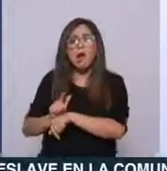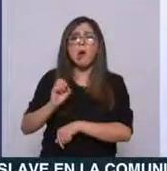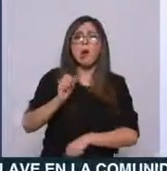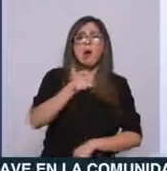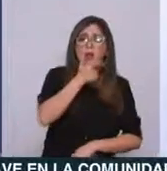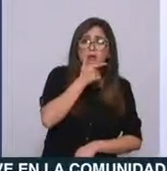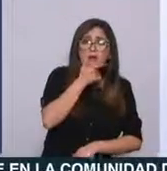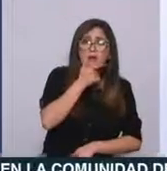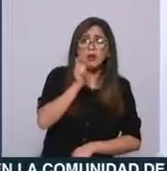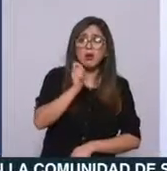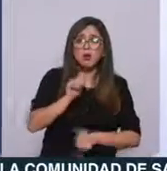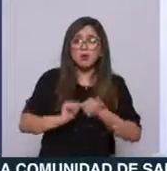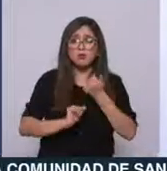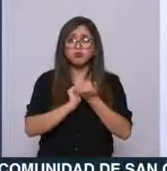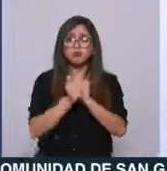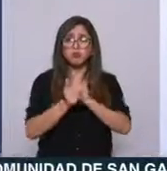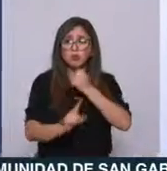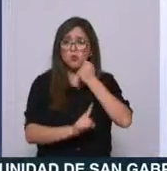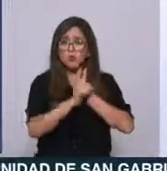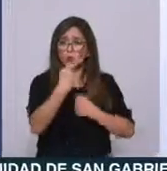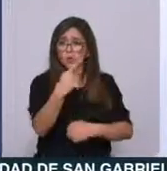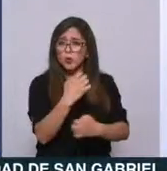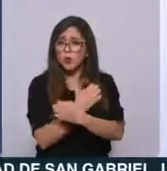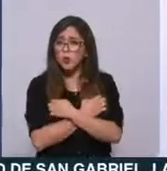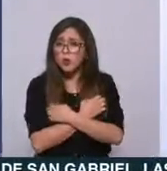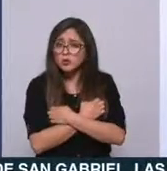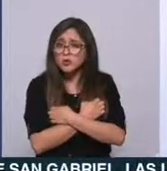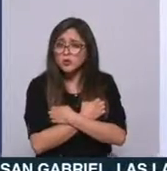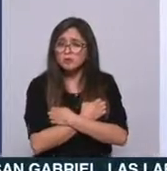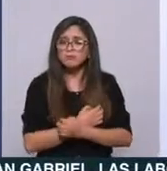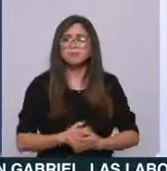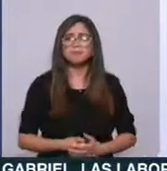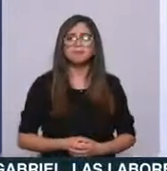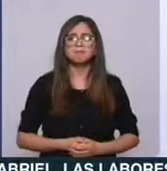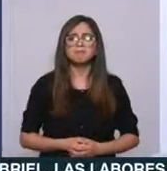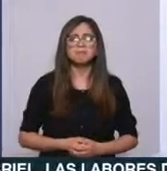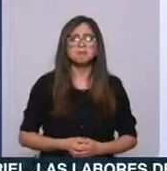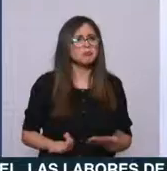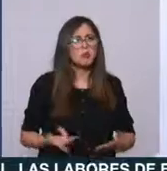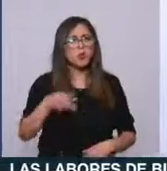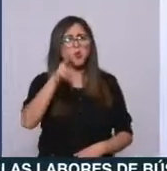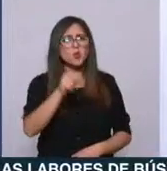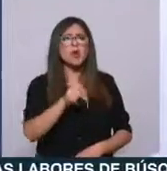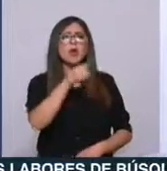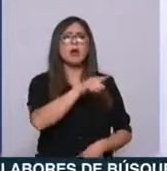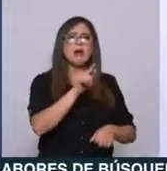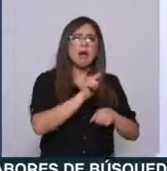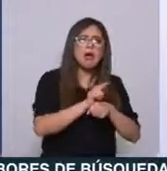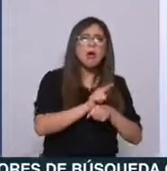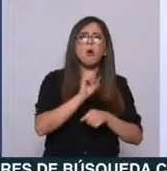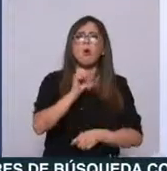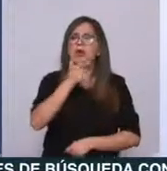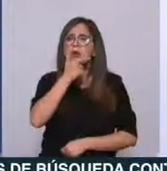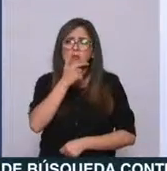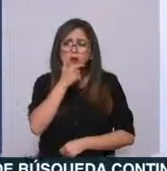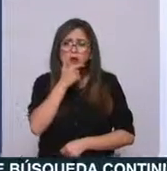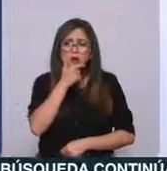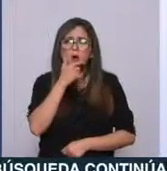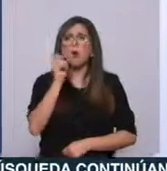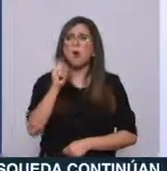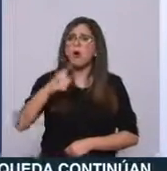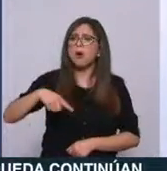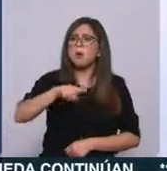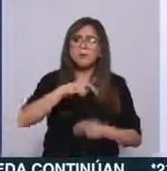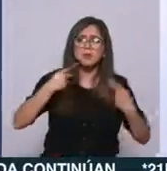estar interfiriendo en su educación? No solamente por eso, Feli, Juan, amigos radioescuchas y televidentes, lo hacemos